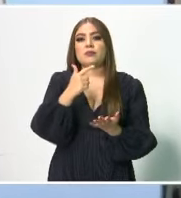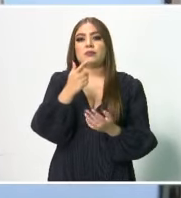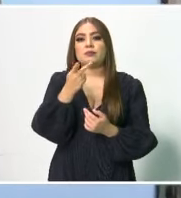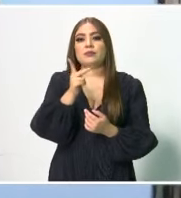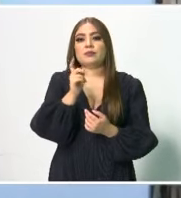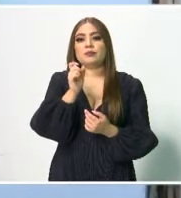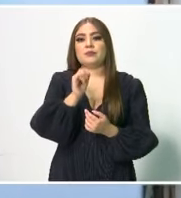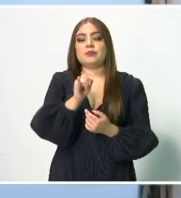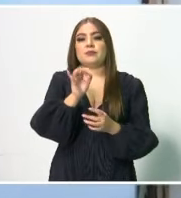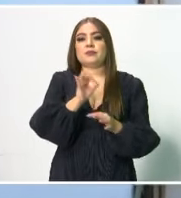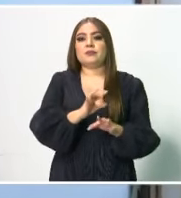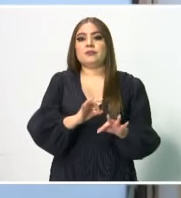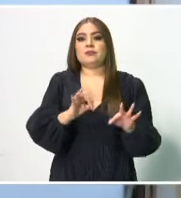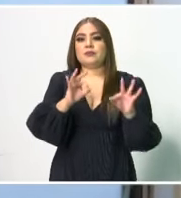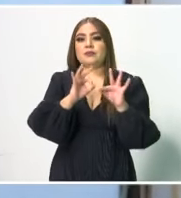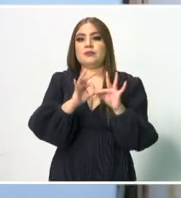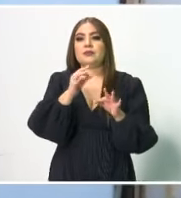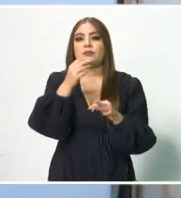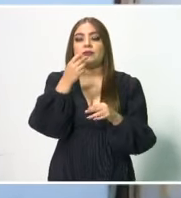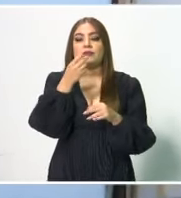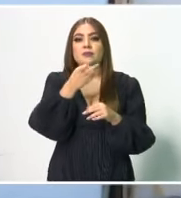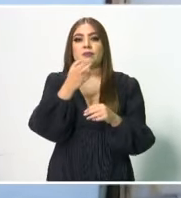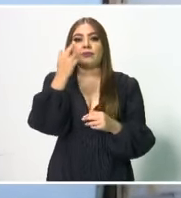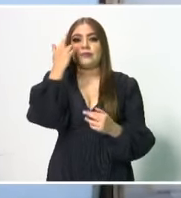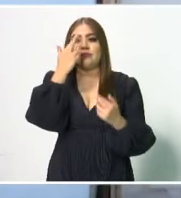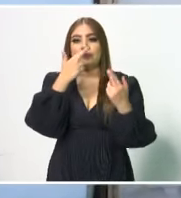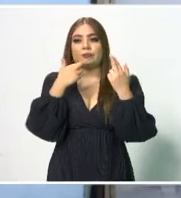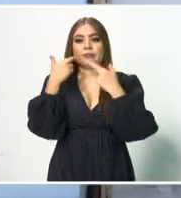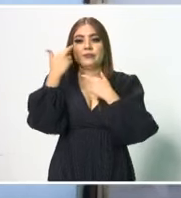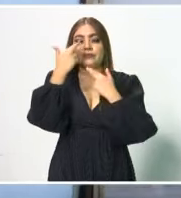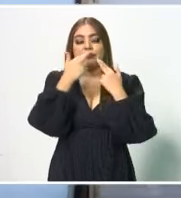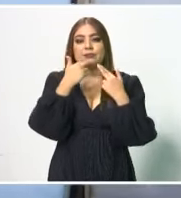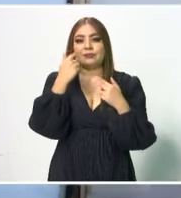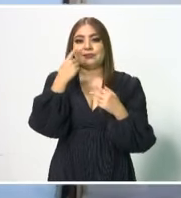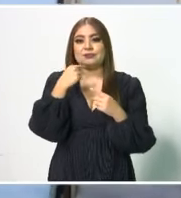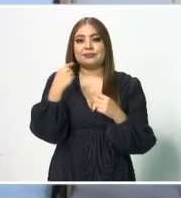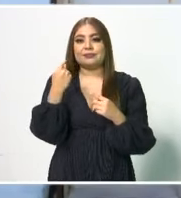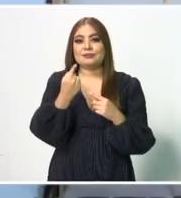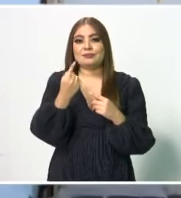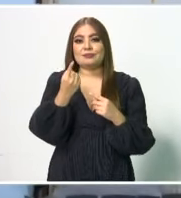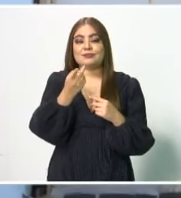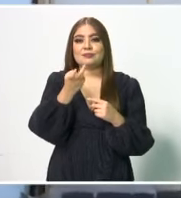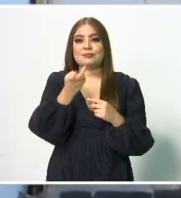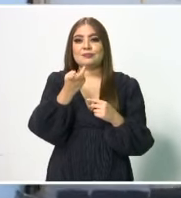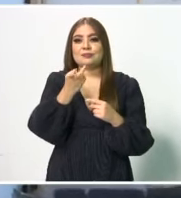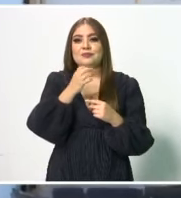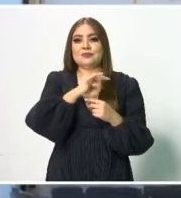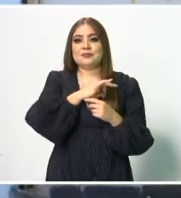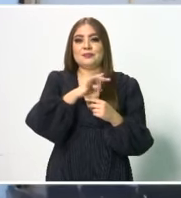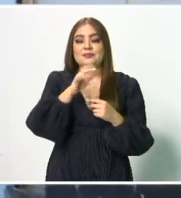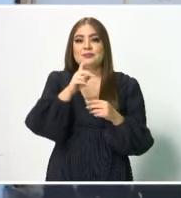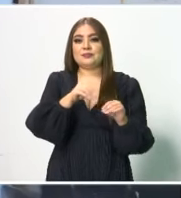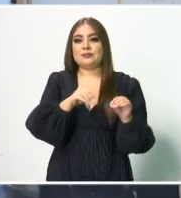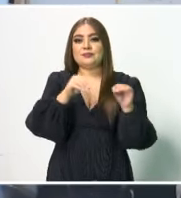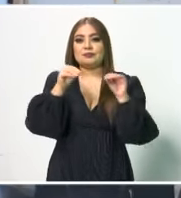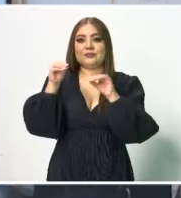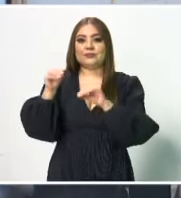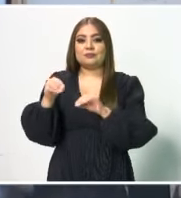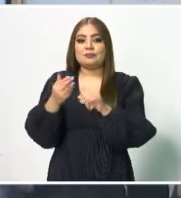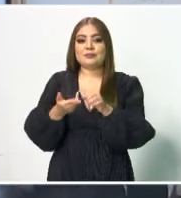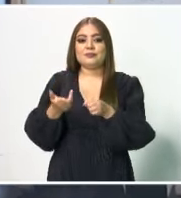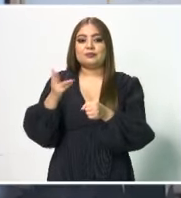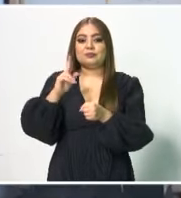es importante esperar a que sea revisado para que pueda ser trasladado a un hospital y lo revisen,